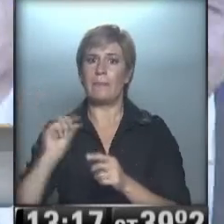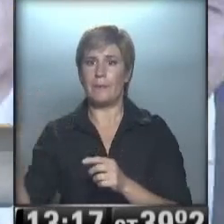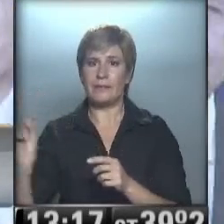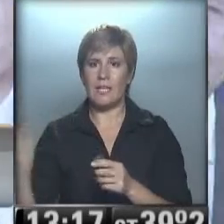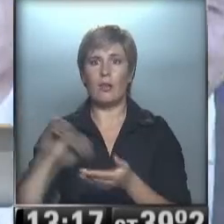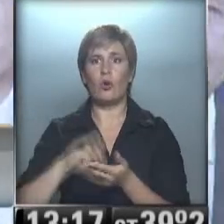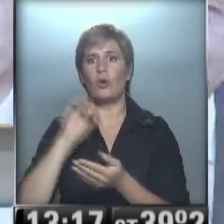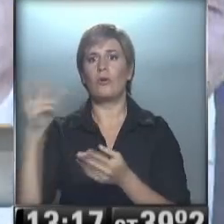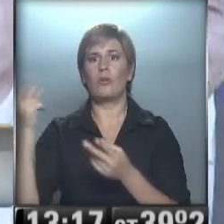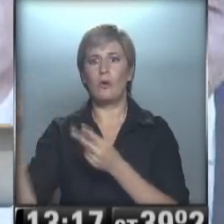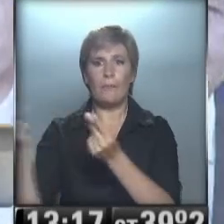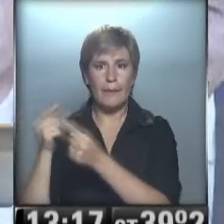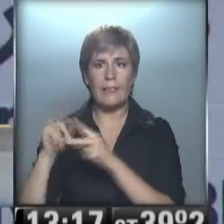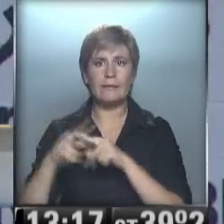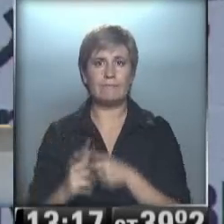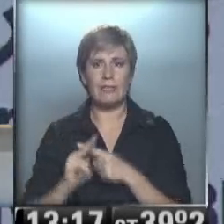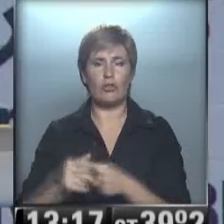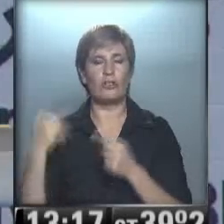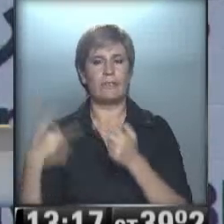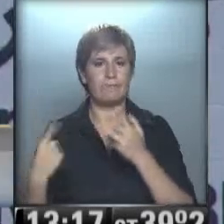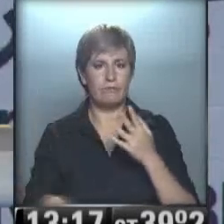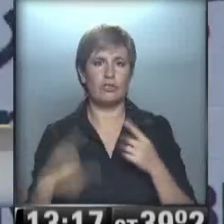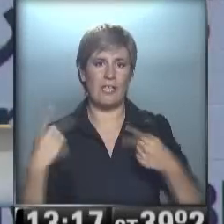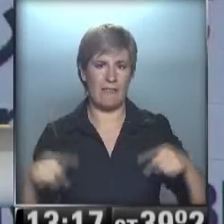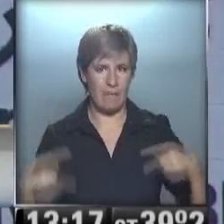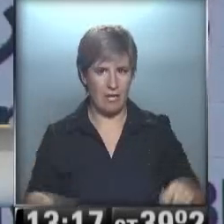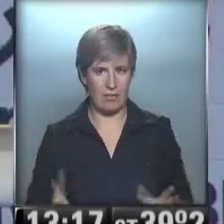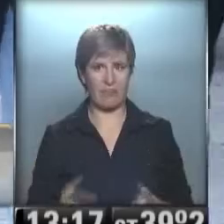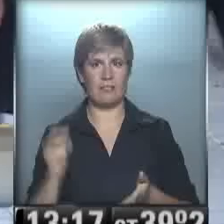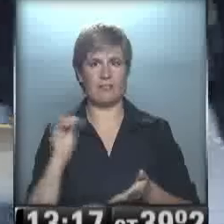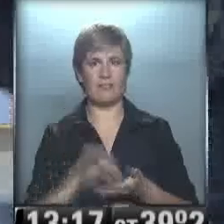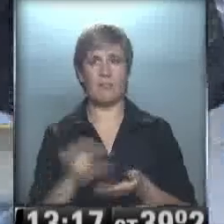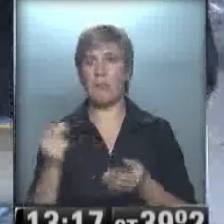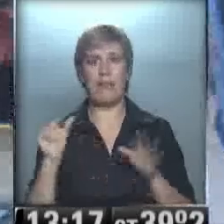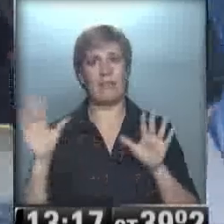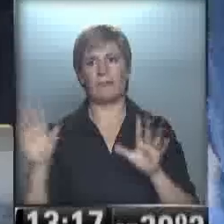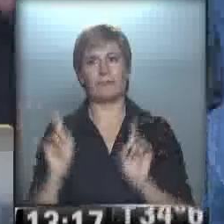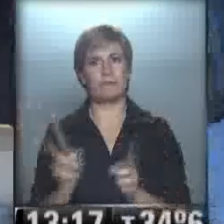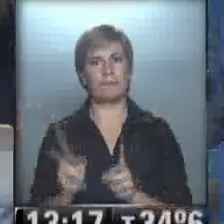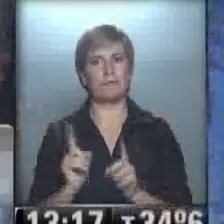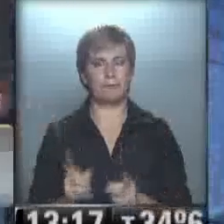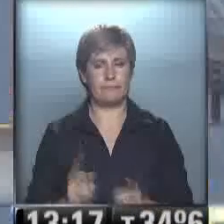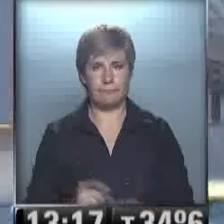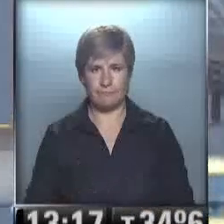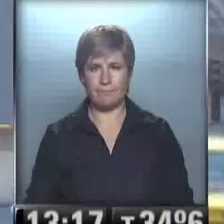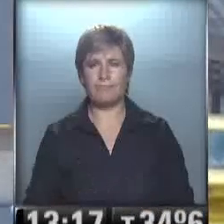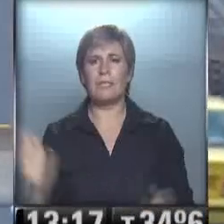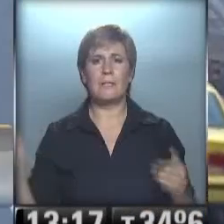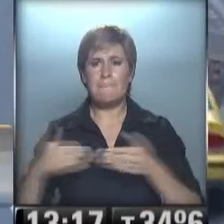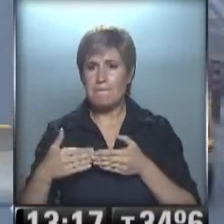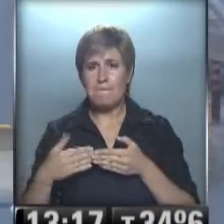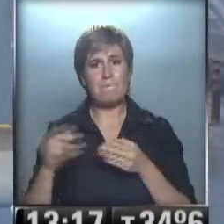tecnología extranjera, además de congelar sus activos en el exterior. En el marco de este embargo, que puede